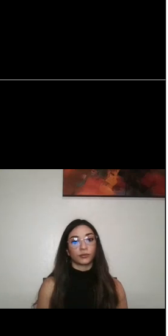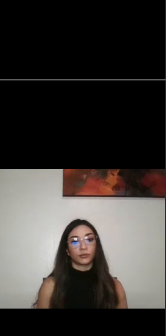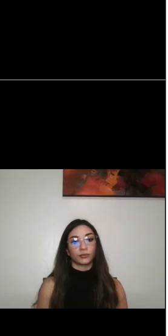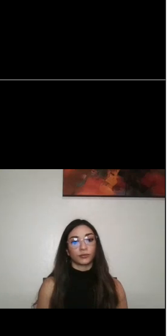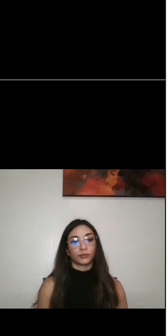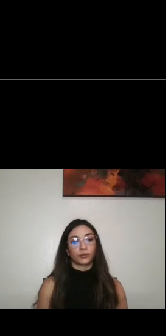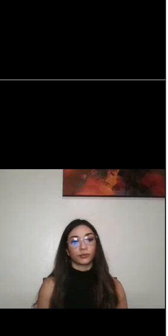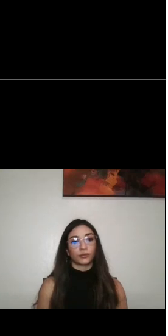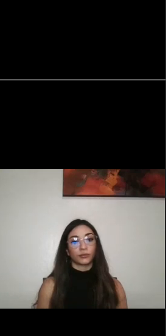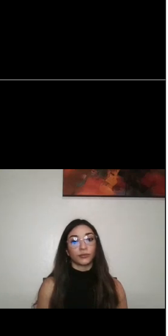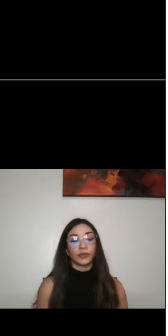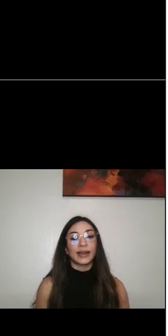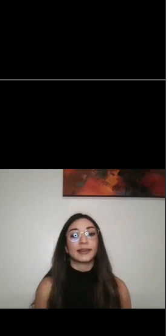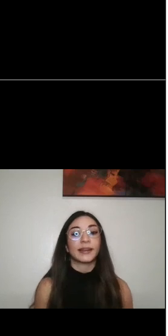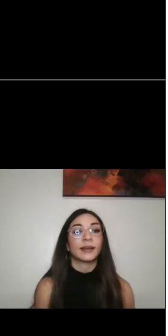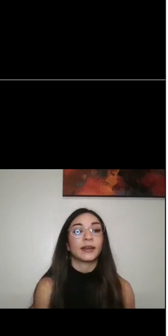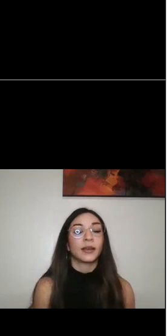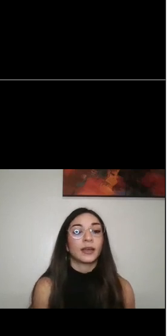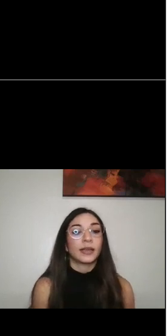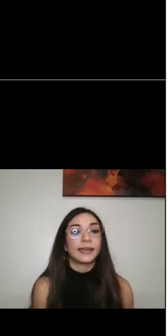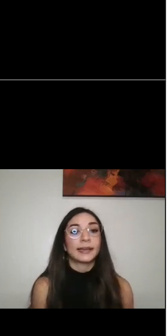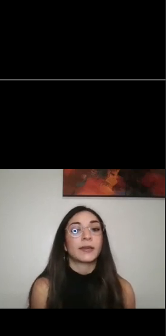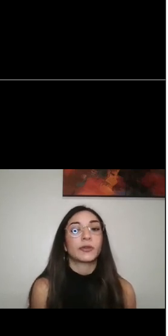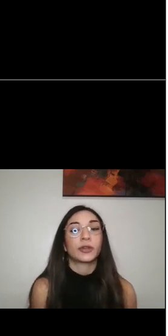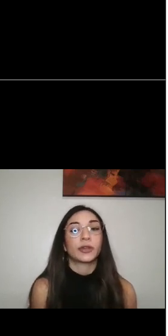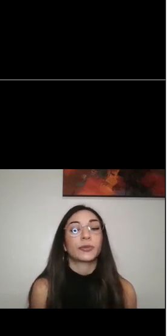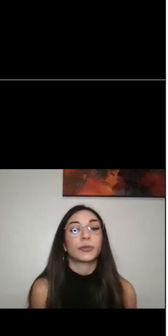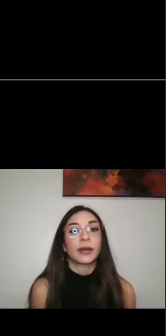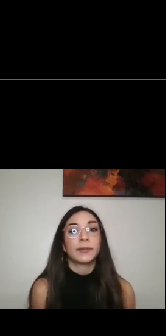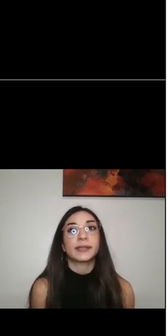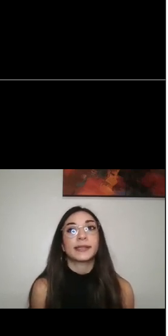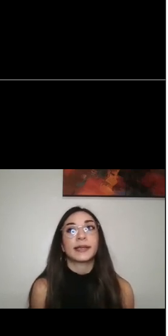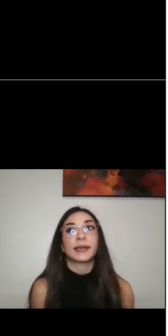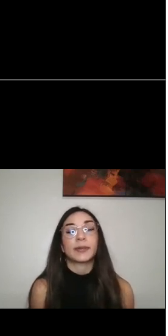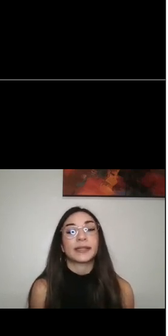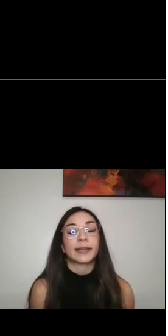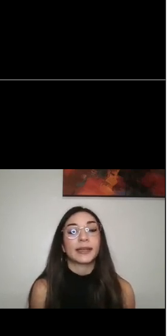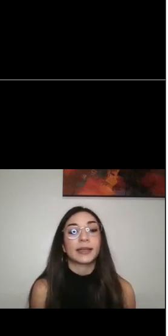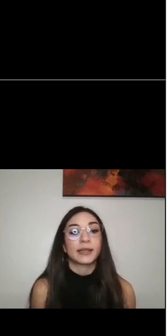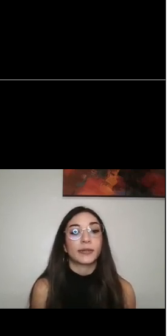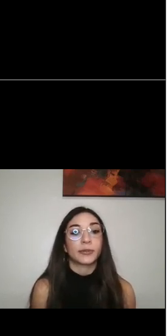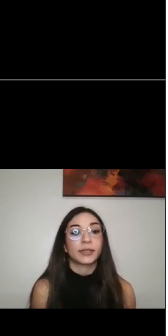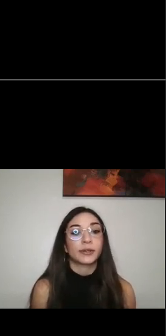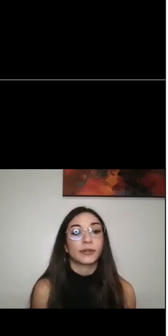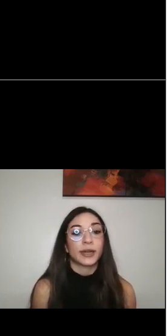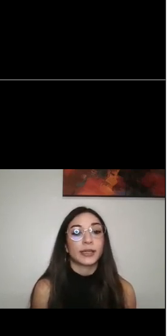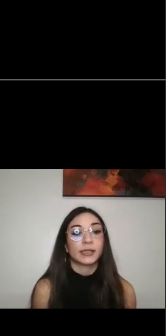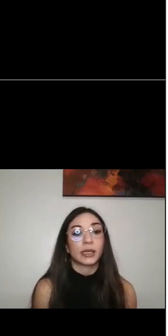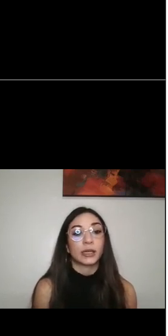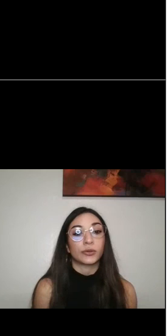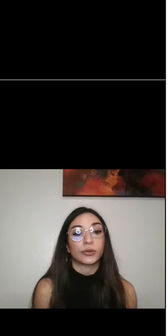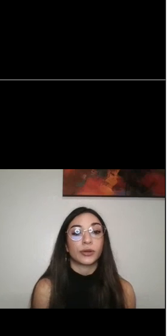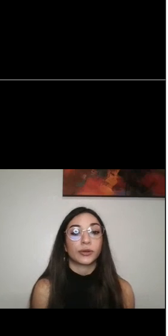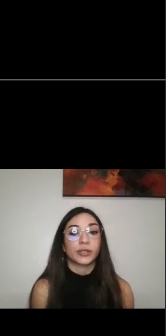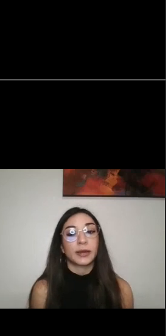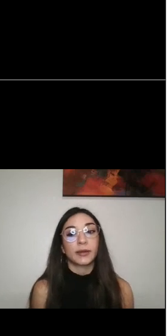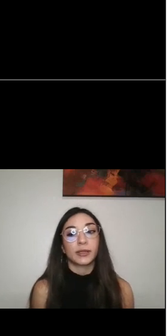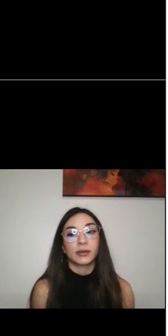una forma sencilla. Ya André, es, y sí. aquí, digamos, no hay ningún problema si, a pesar de que ya tiene esa formación de frases y uso